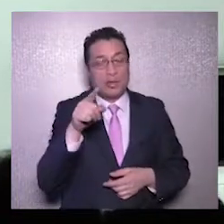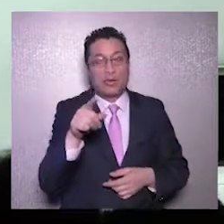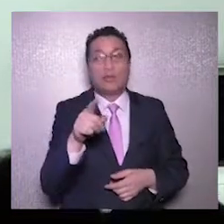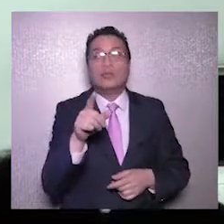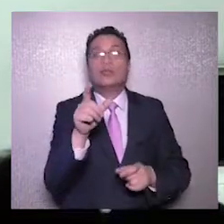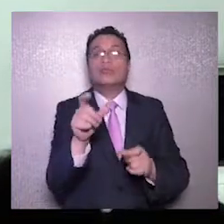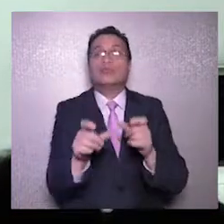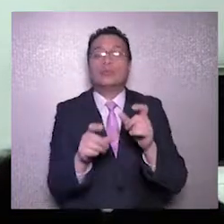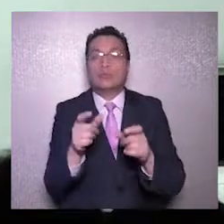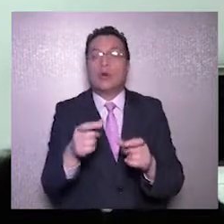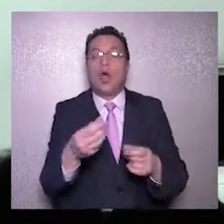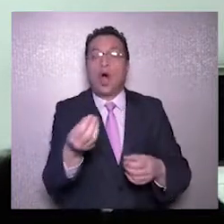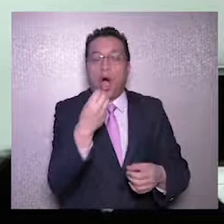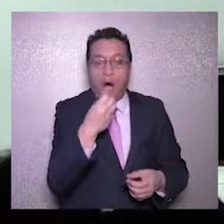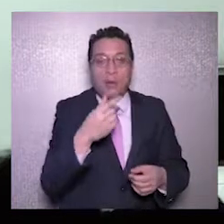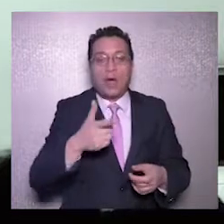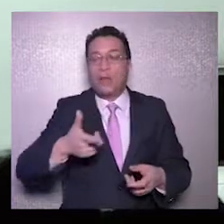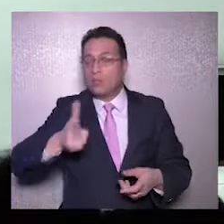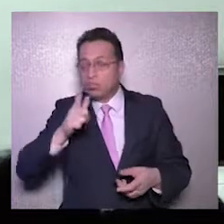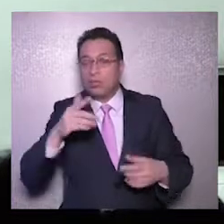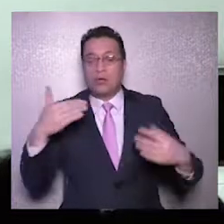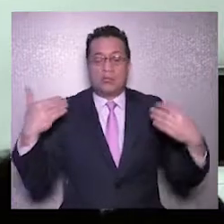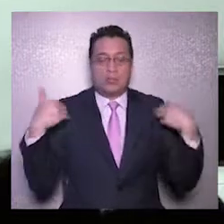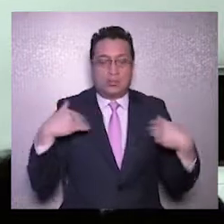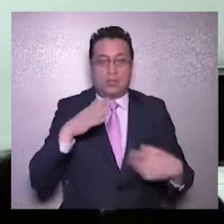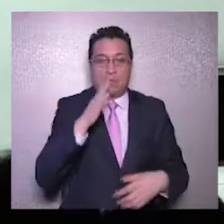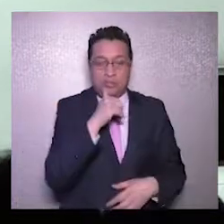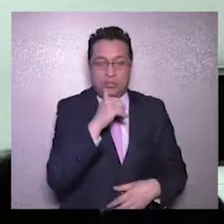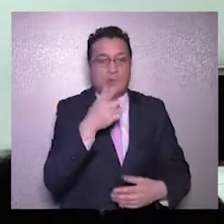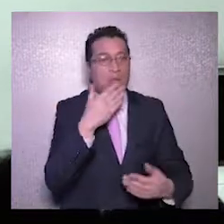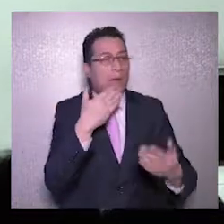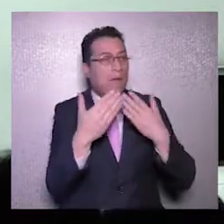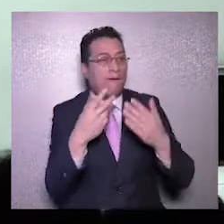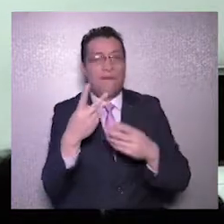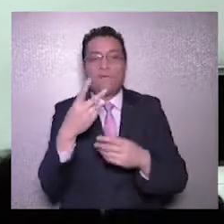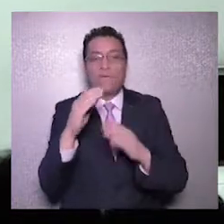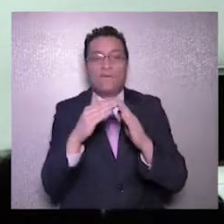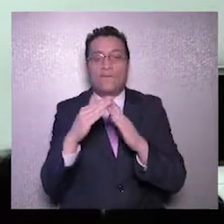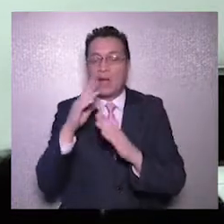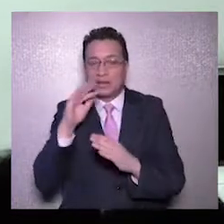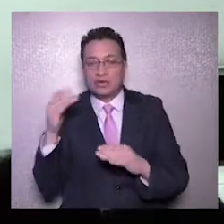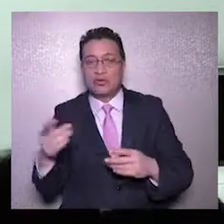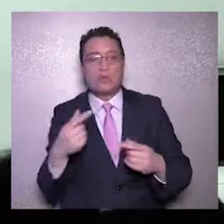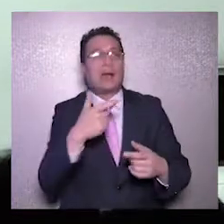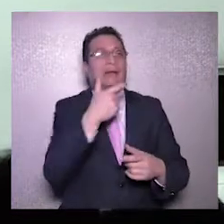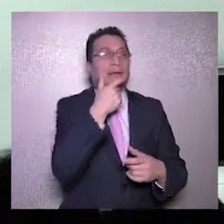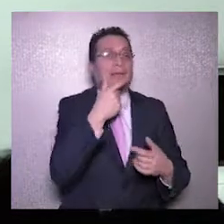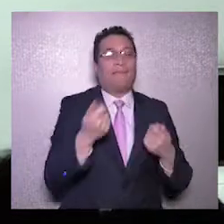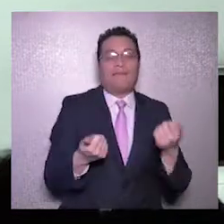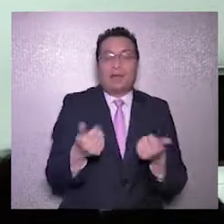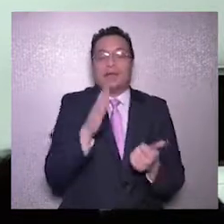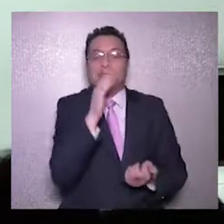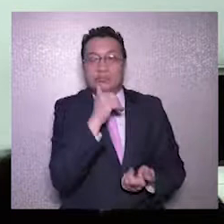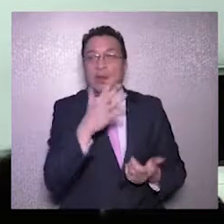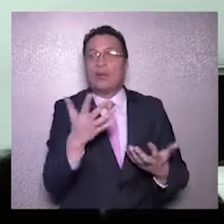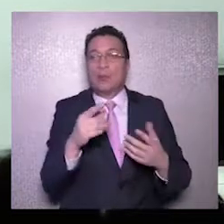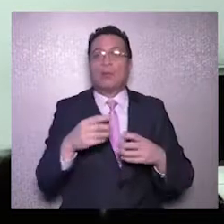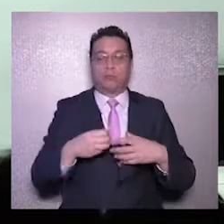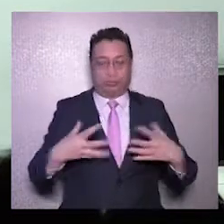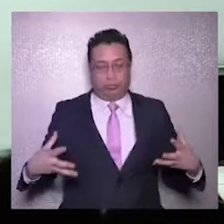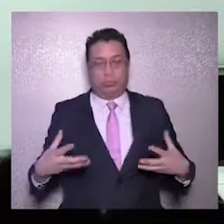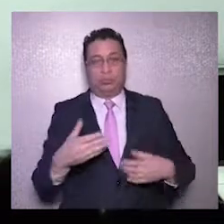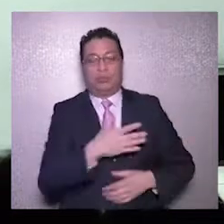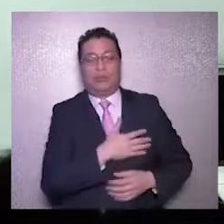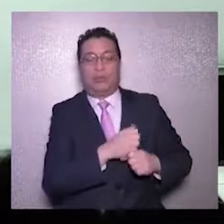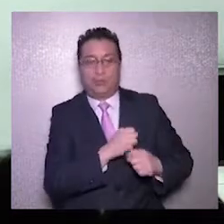come, toma, no hace ejercicio, no conversa con los vecinos y no sabe bailar ni reírse, vamos a estar llenos de gordos,